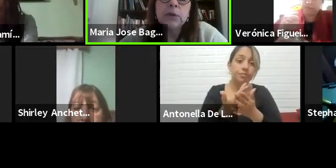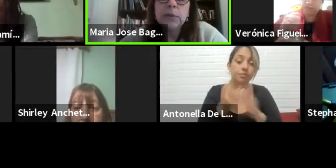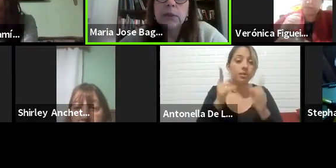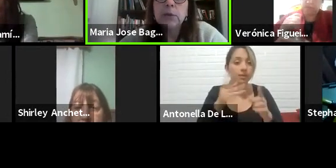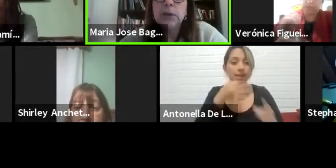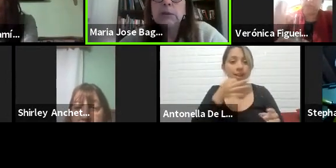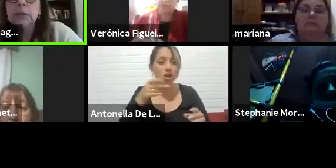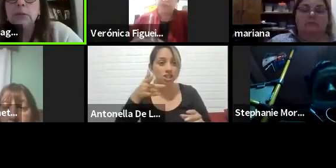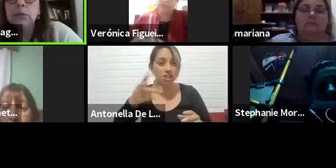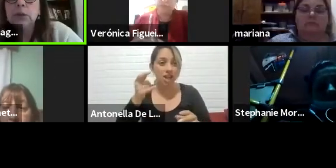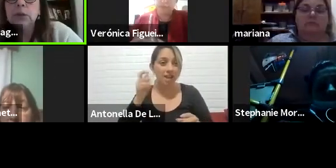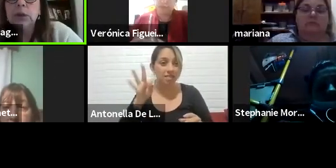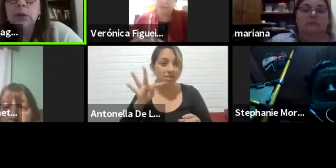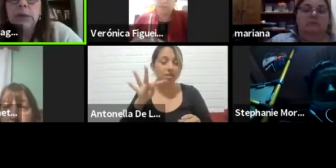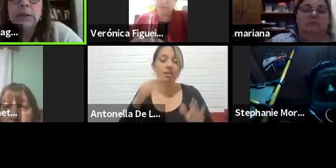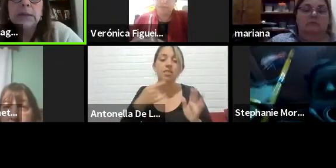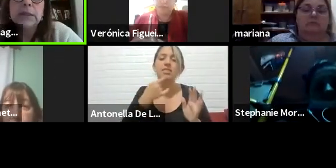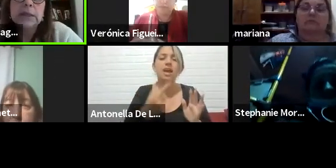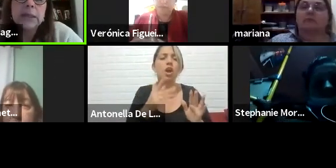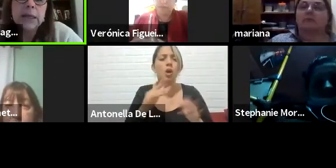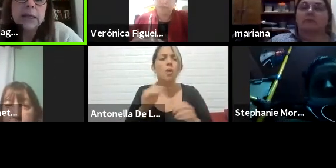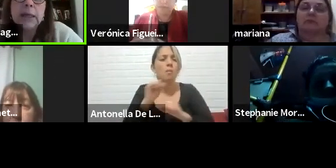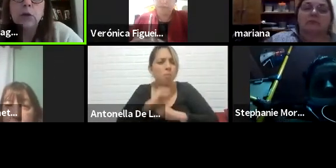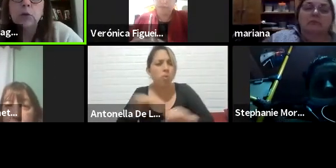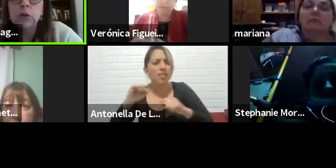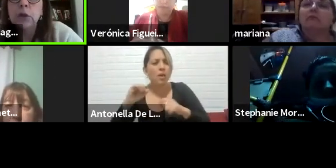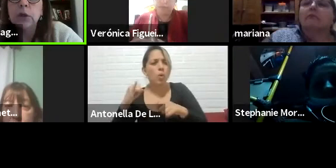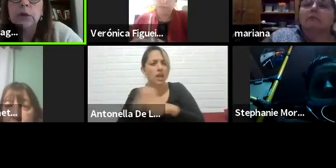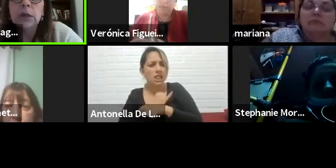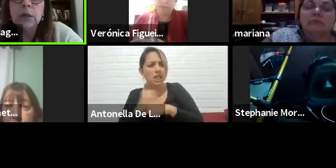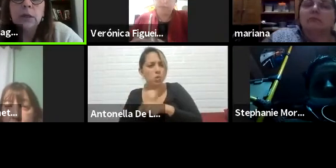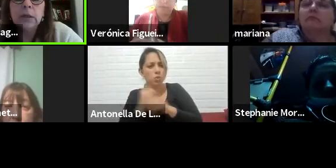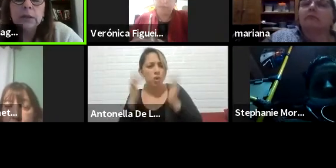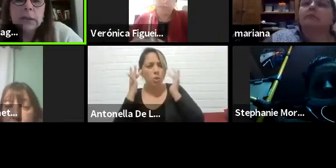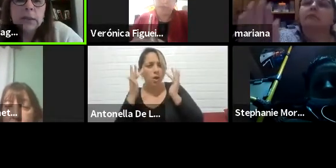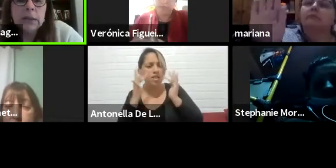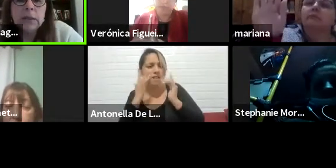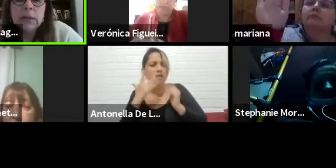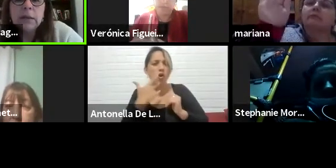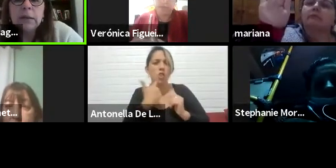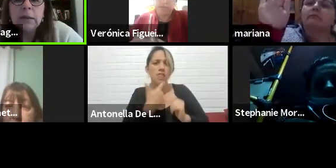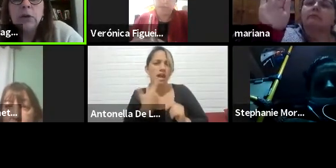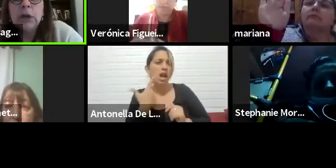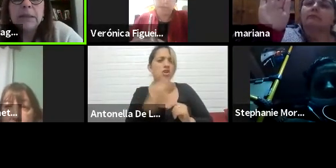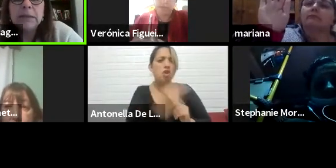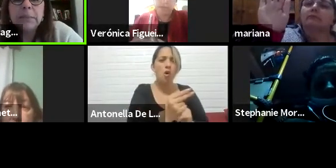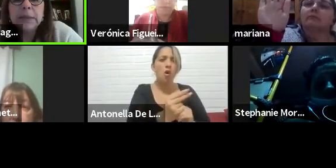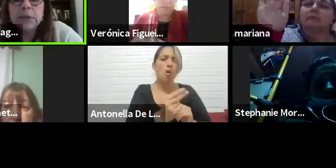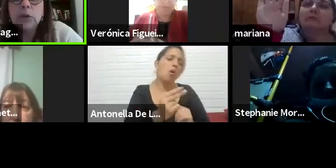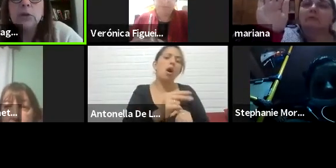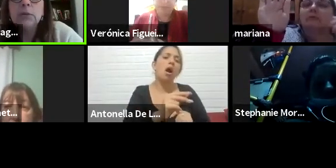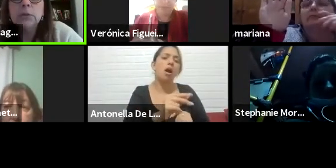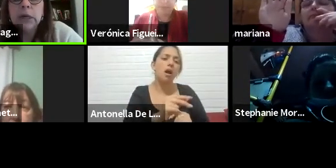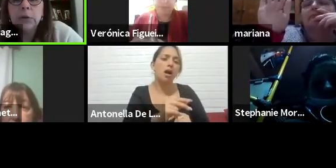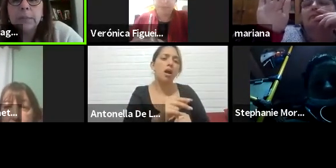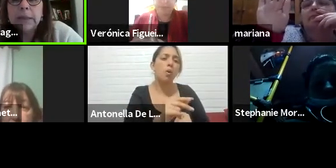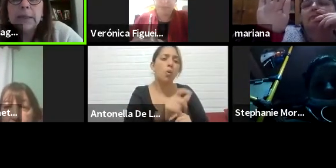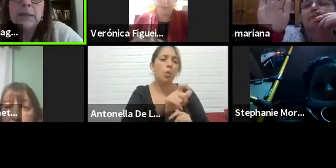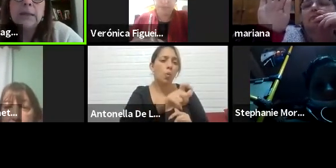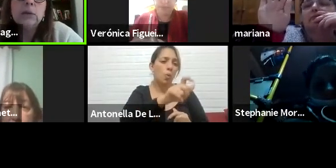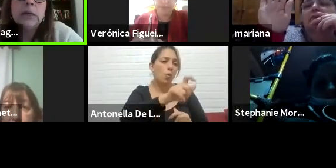era posible que una institución educativa rechazara la inclusión de, o la participación de